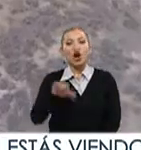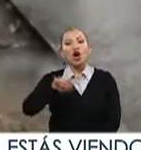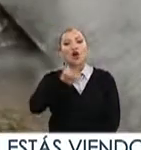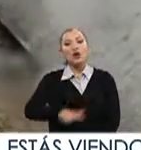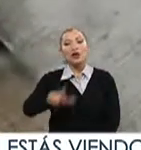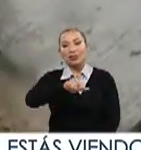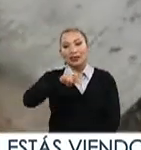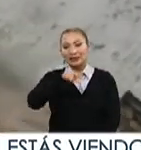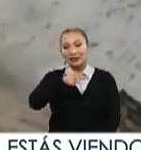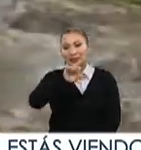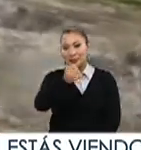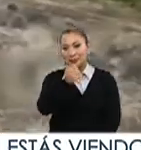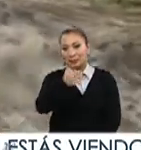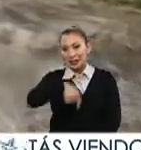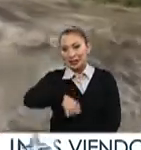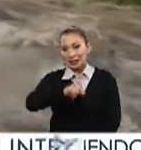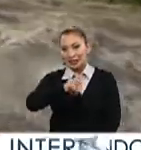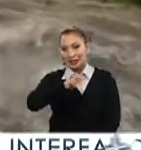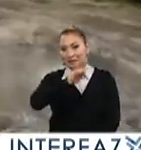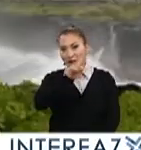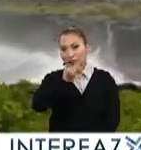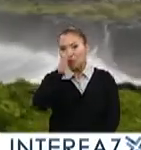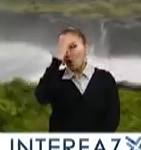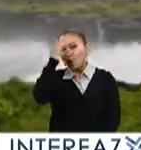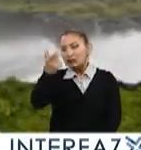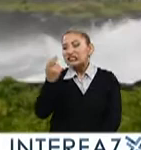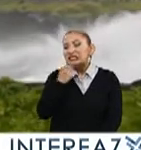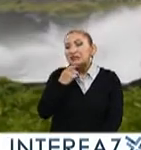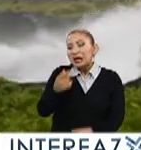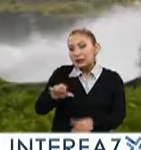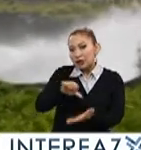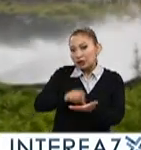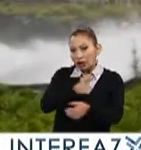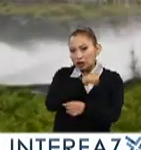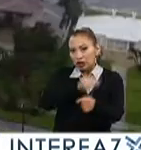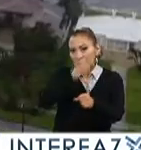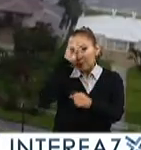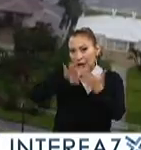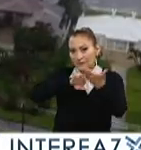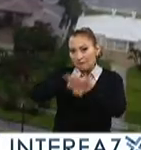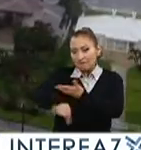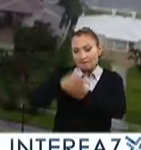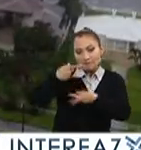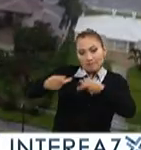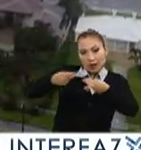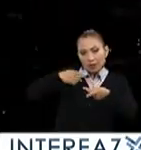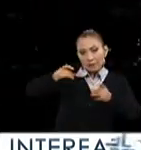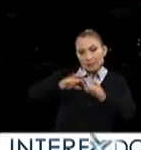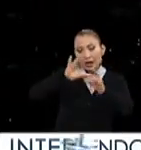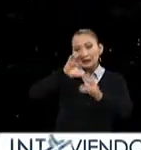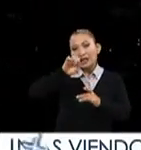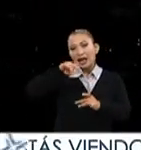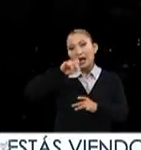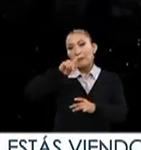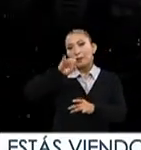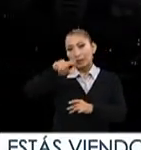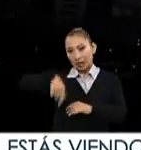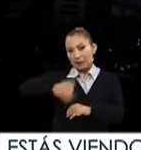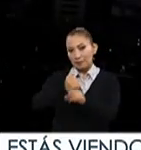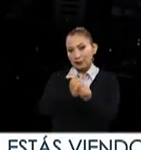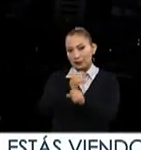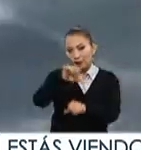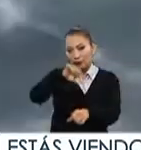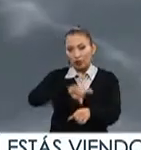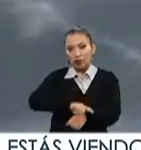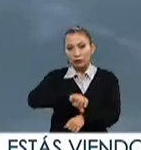Hoy lunes 17 de septiembre en Interfaz, conoce la función del Centro Nacional para la Prevención de Desastres, el CENAPRED, en nuestro